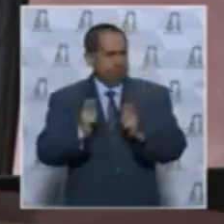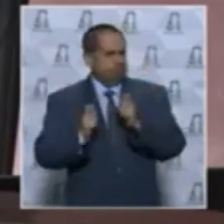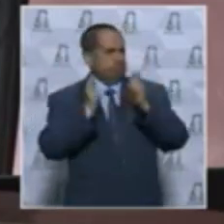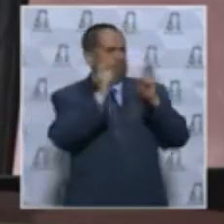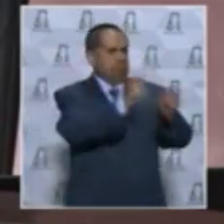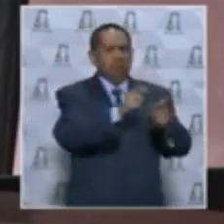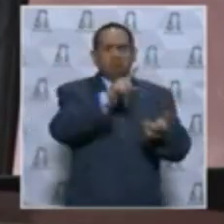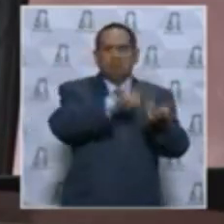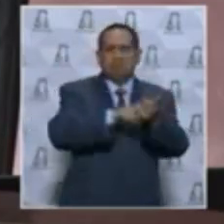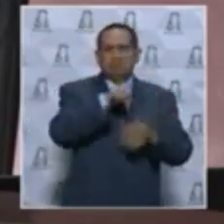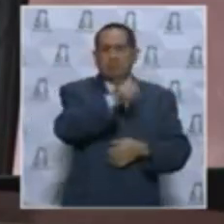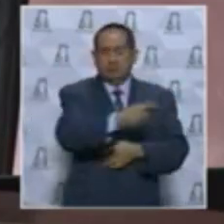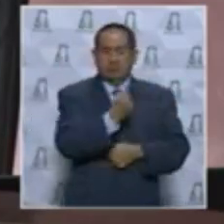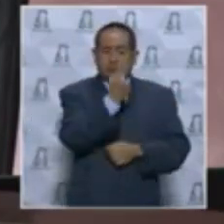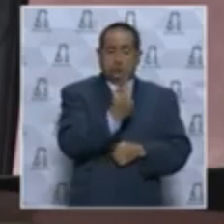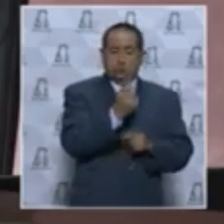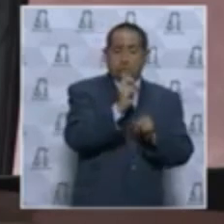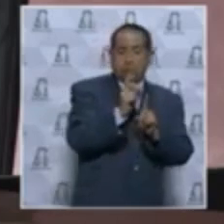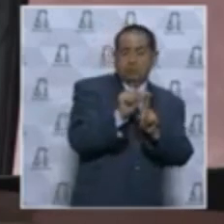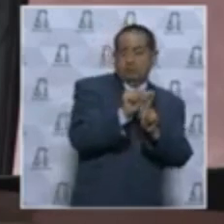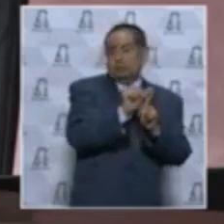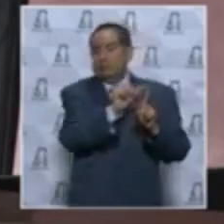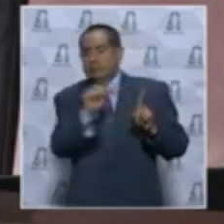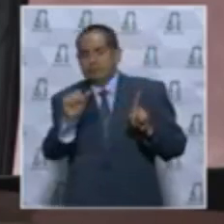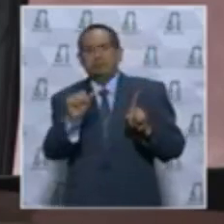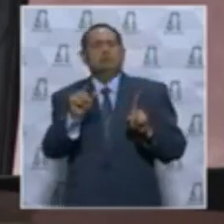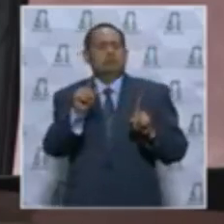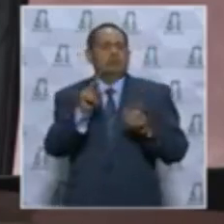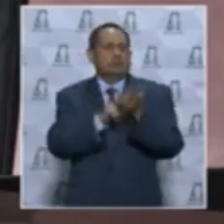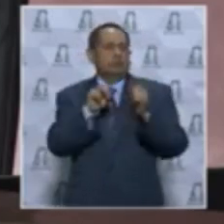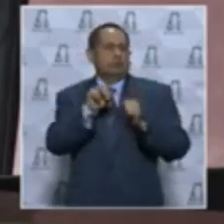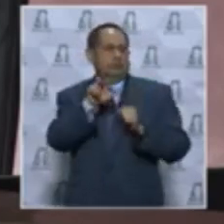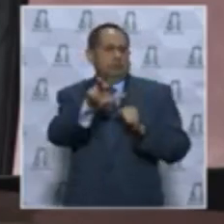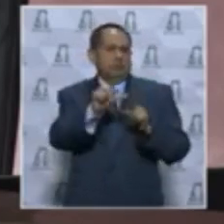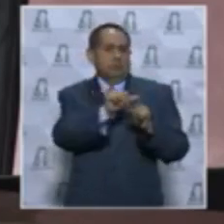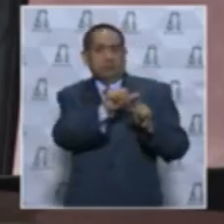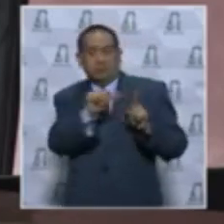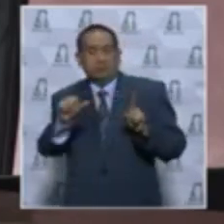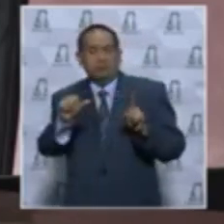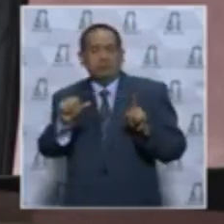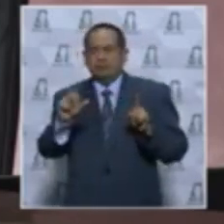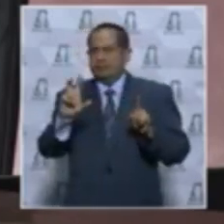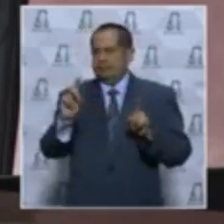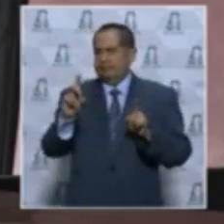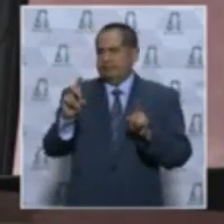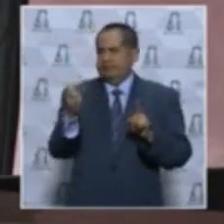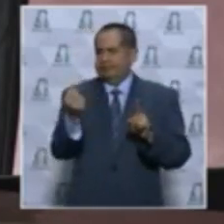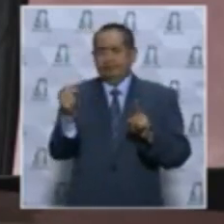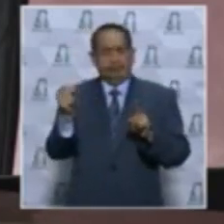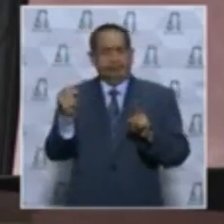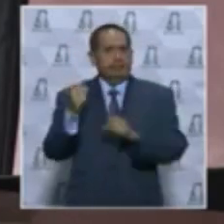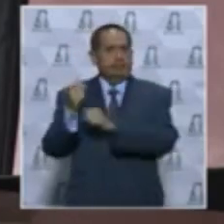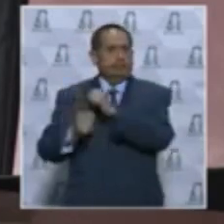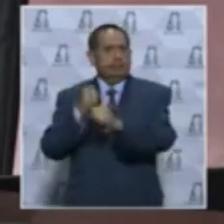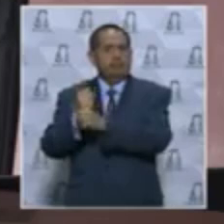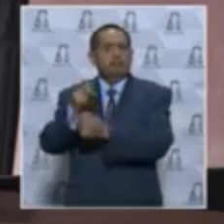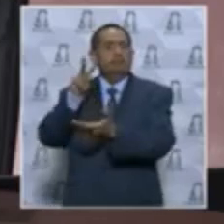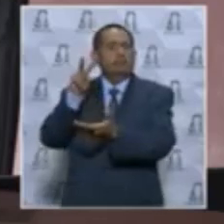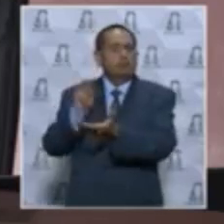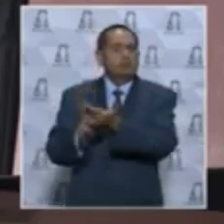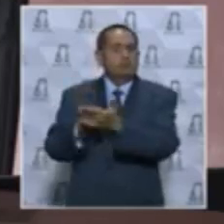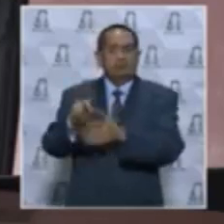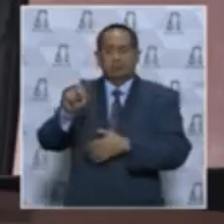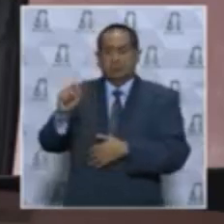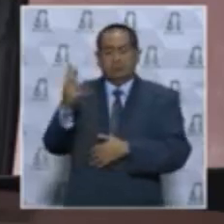el cargo del primero de diciembre del año 2018 al 30 de septiembre del año